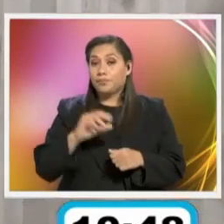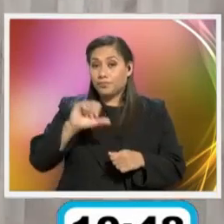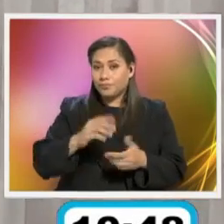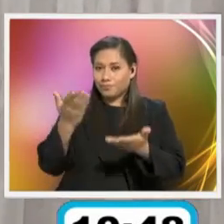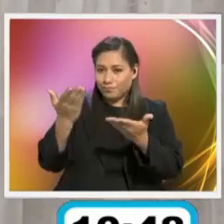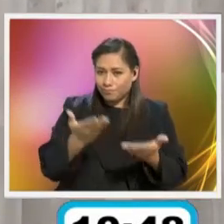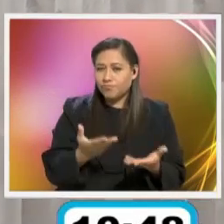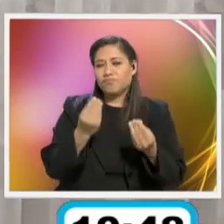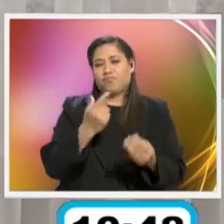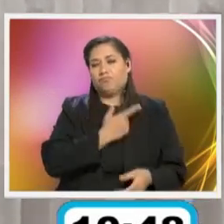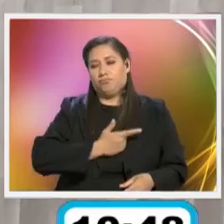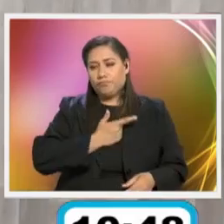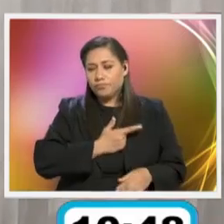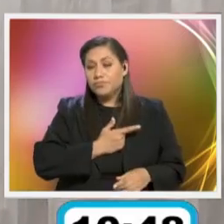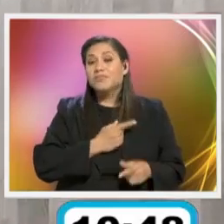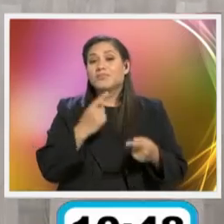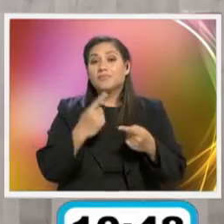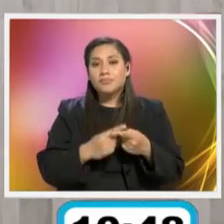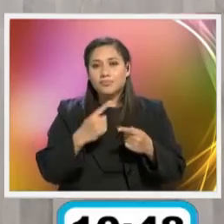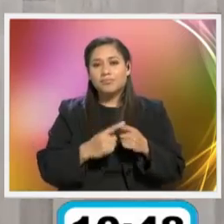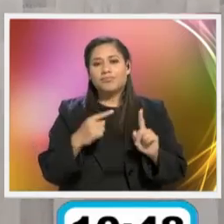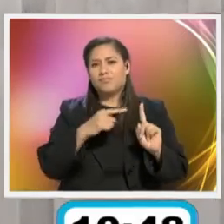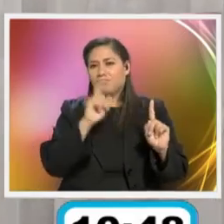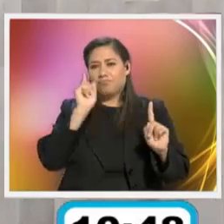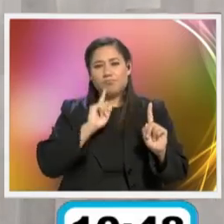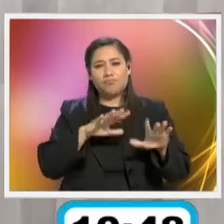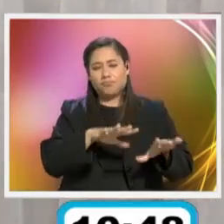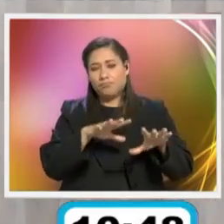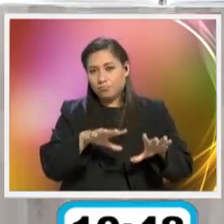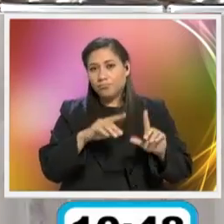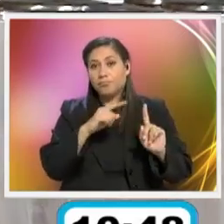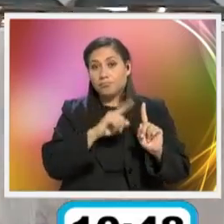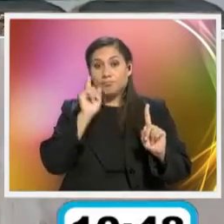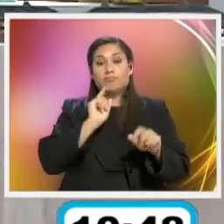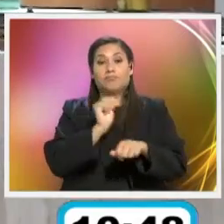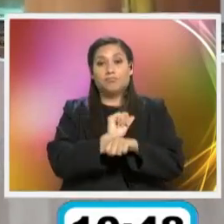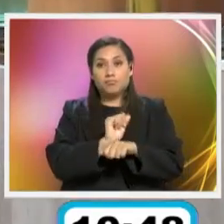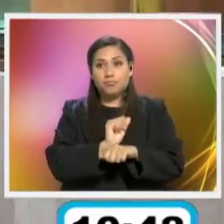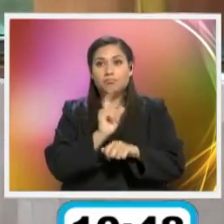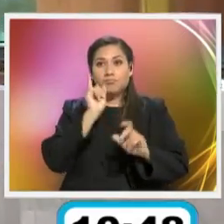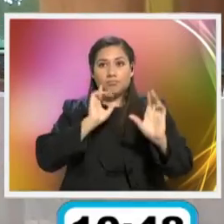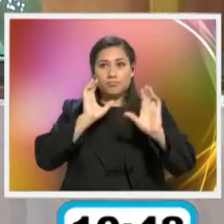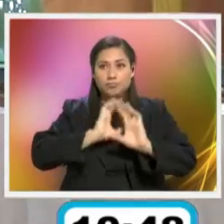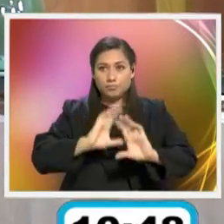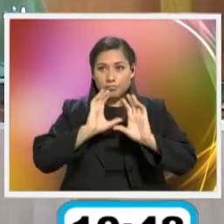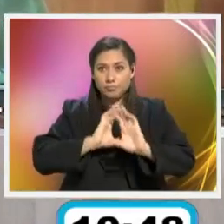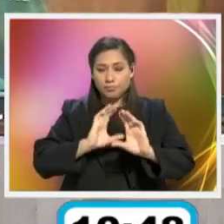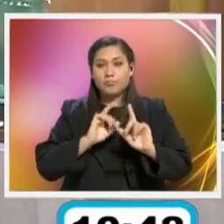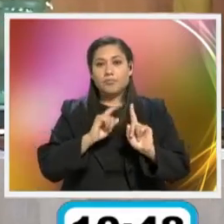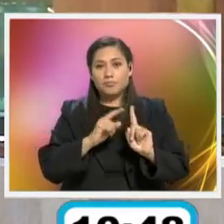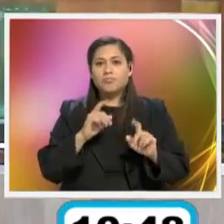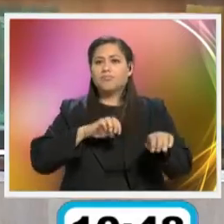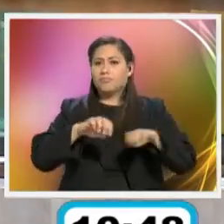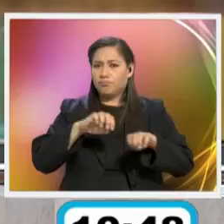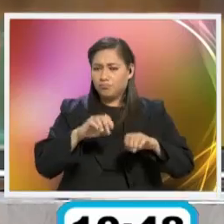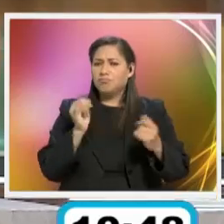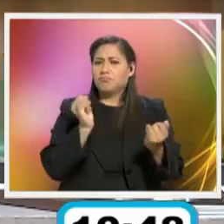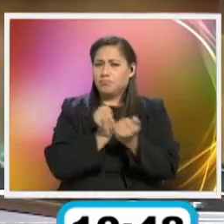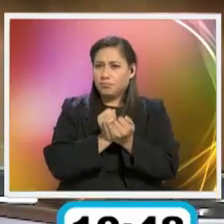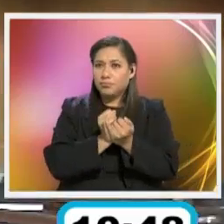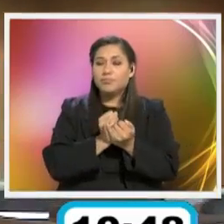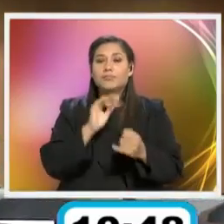El día de hoy recibimos con mucho gusto a una gran mujer, una actriz, una cantante, empresaria y